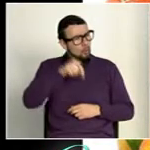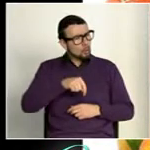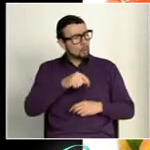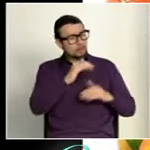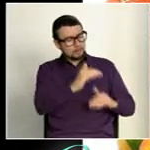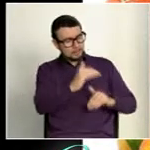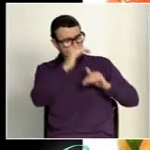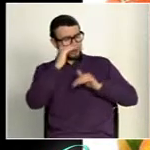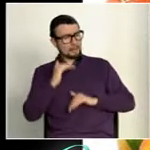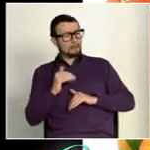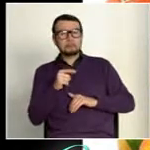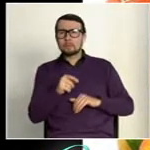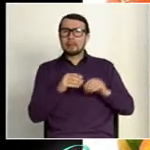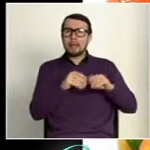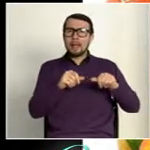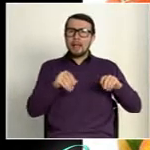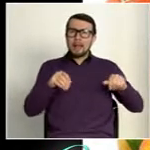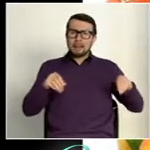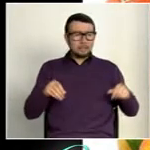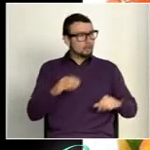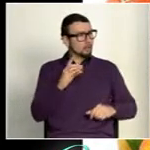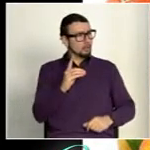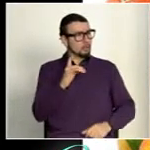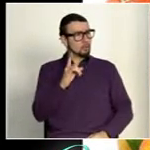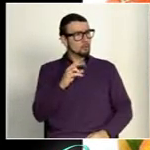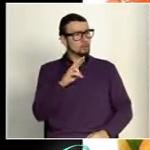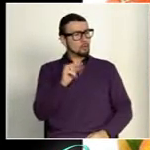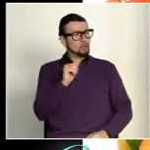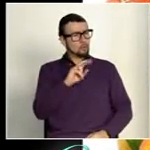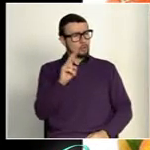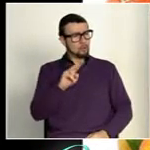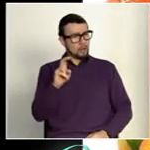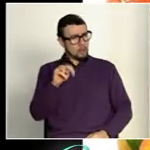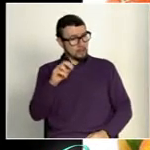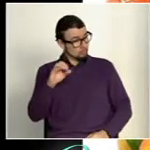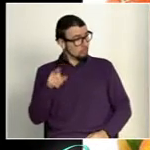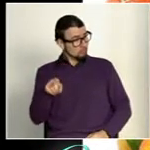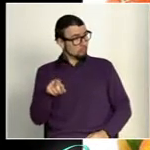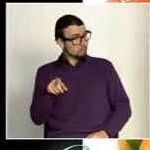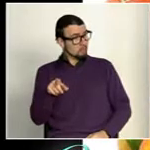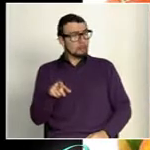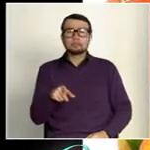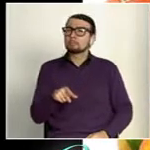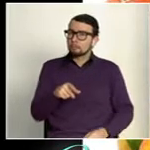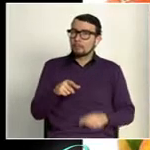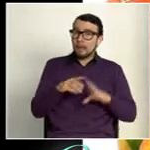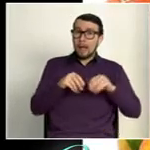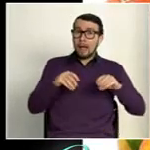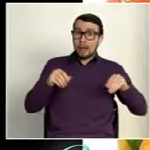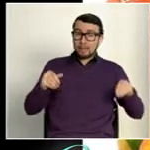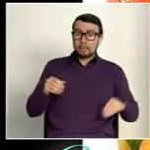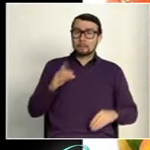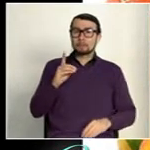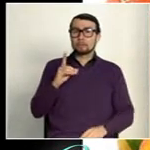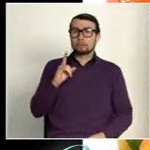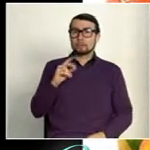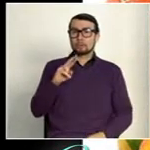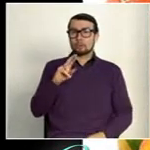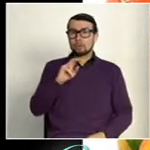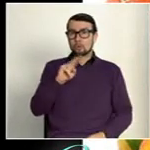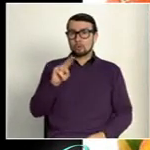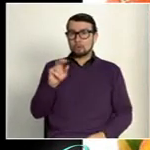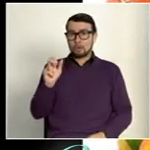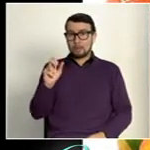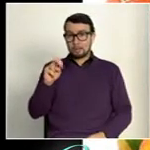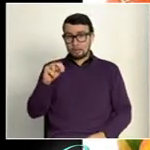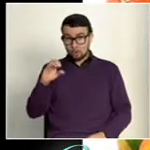regalo la harina de durazno, que tiene vitamina. Sí, en harina de durazno, de la semilla de durazno, cuando se